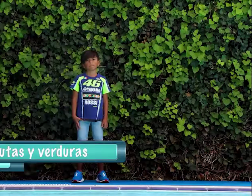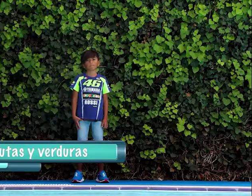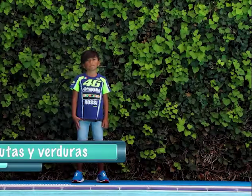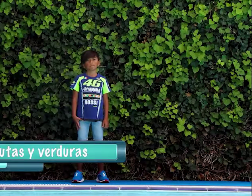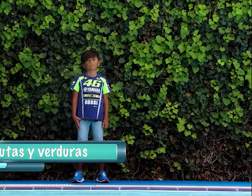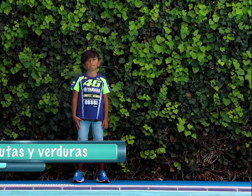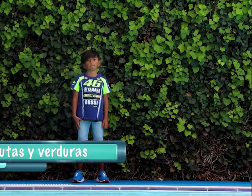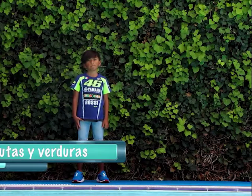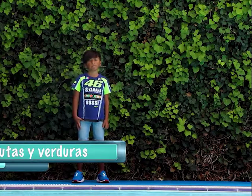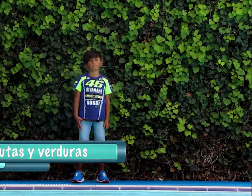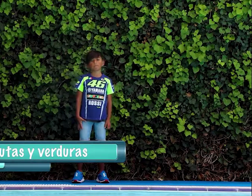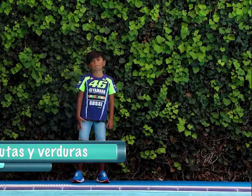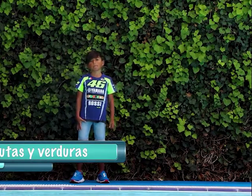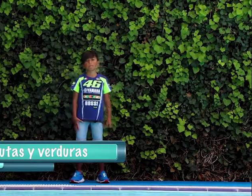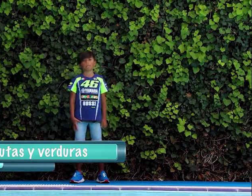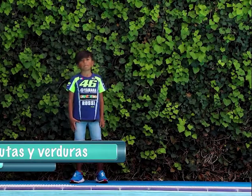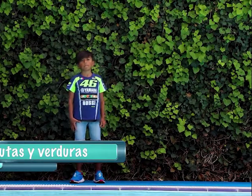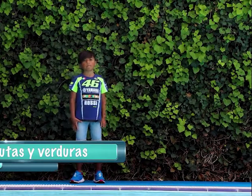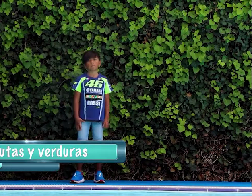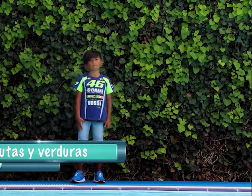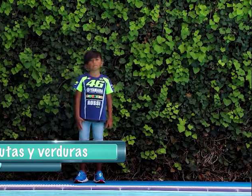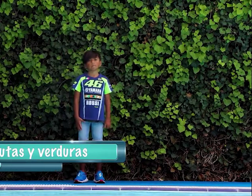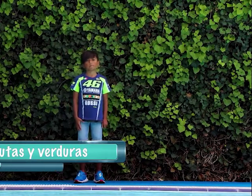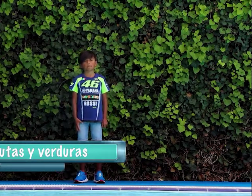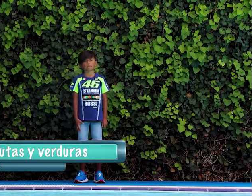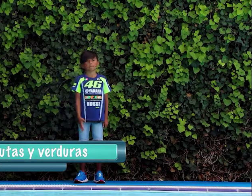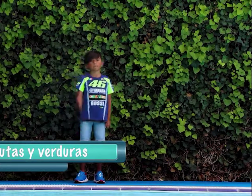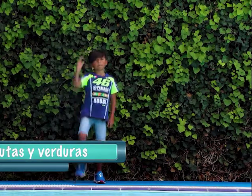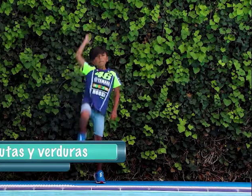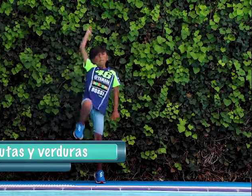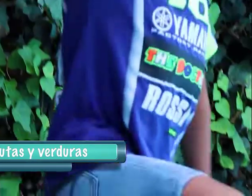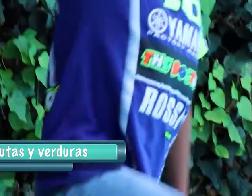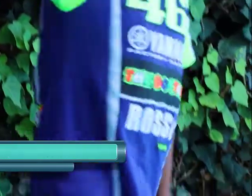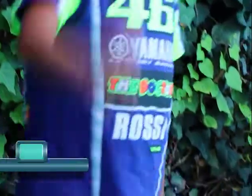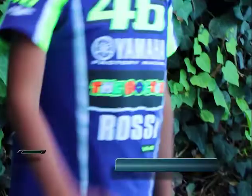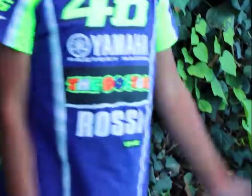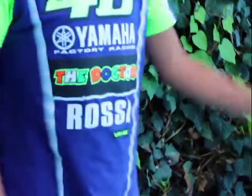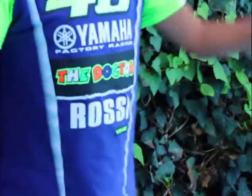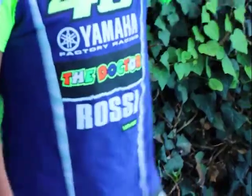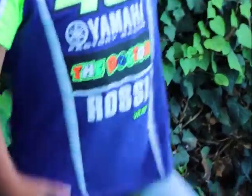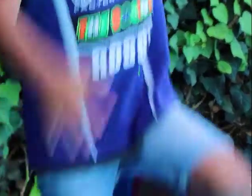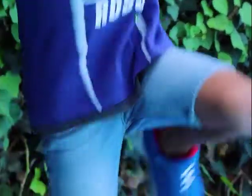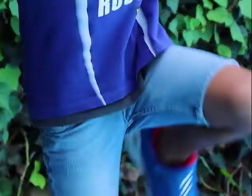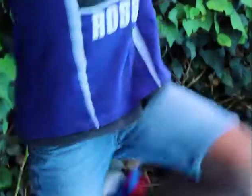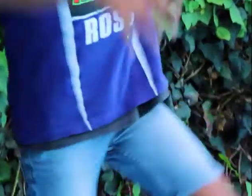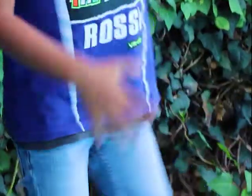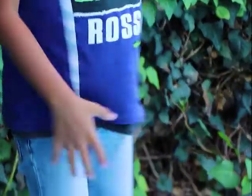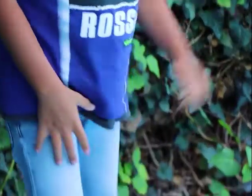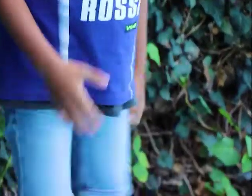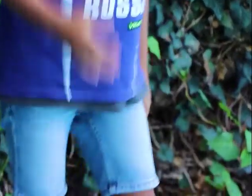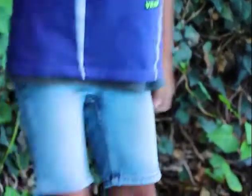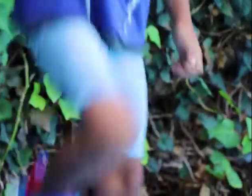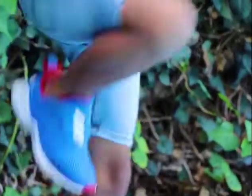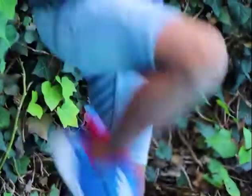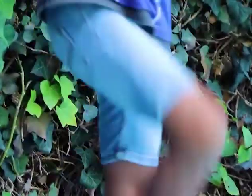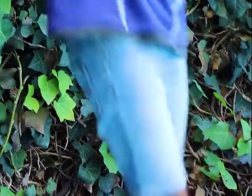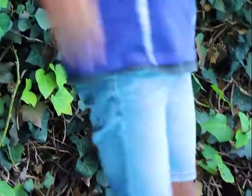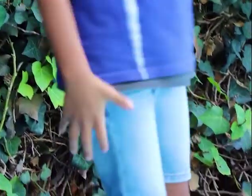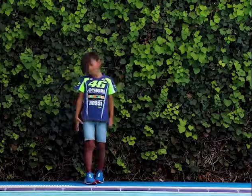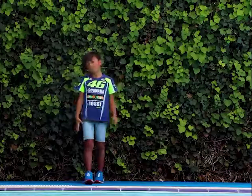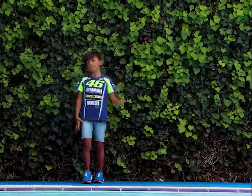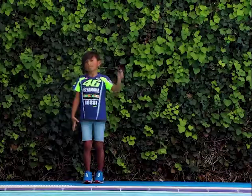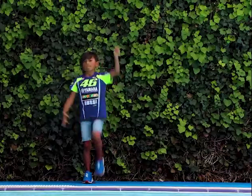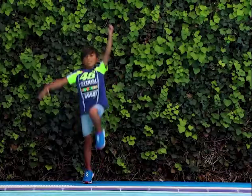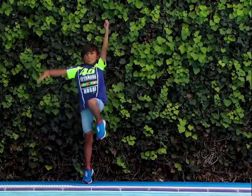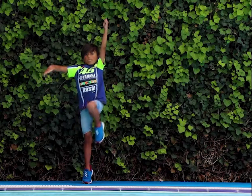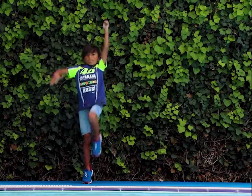Nos ponemos en posición y elevamos rodilla derecha, mano derecha. Muy bien, izquierda. Muy